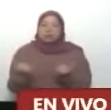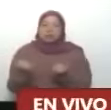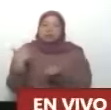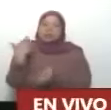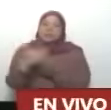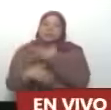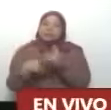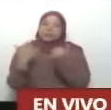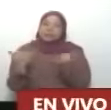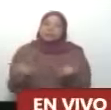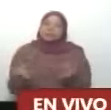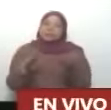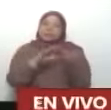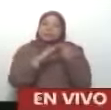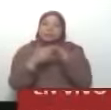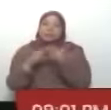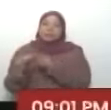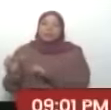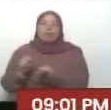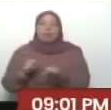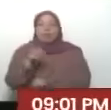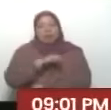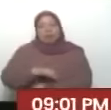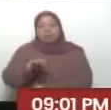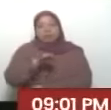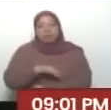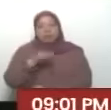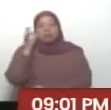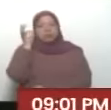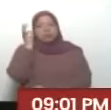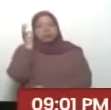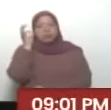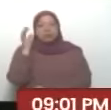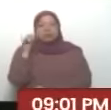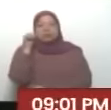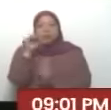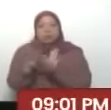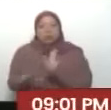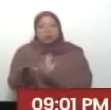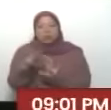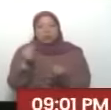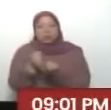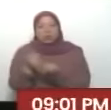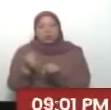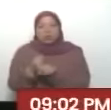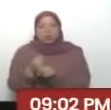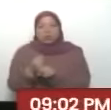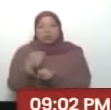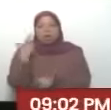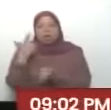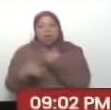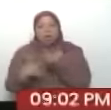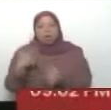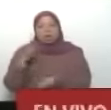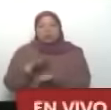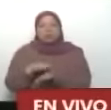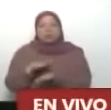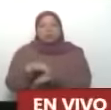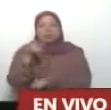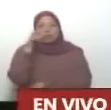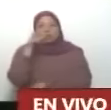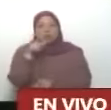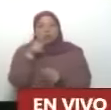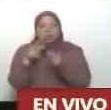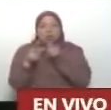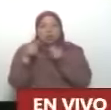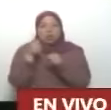venido reagrupando pues como movimiento social de mujeres, donde estamos haciendo, como usted dice, ese censo de